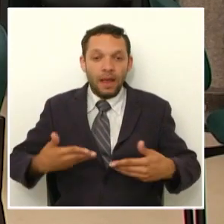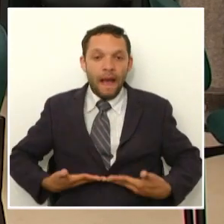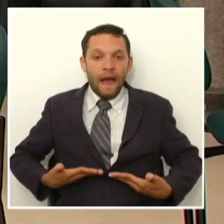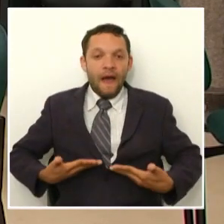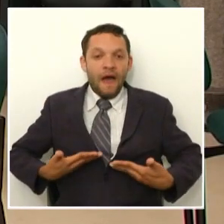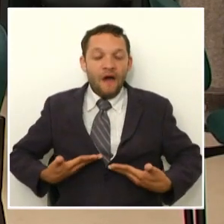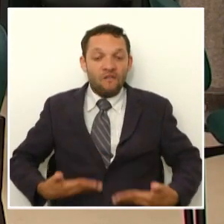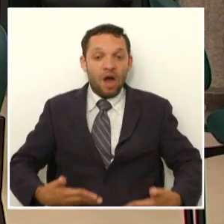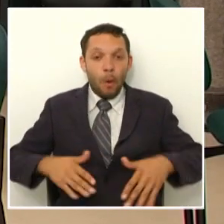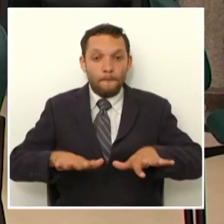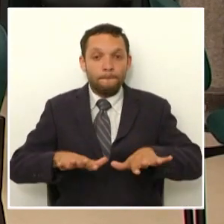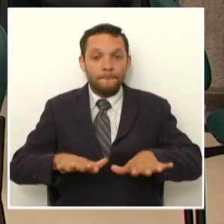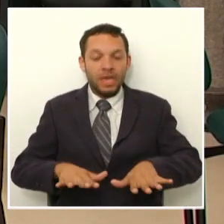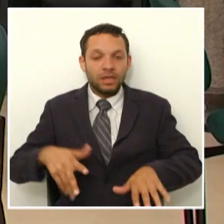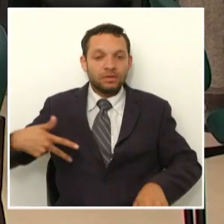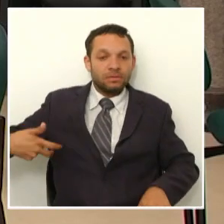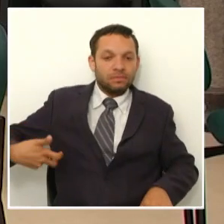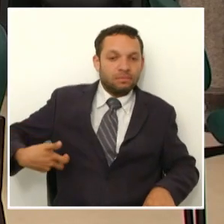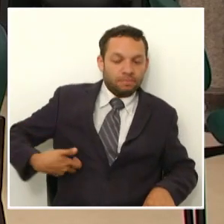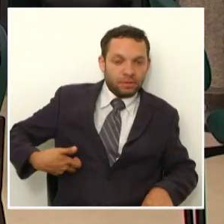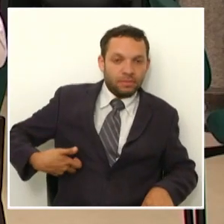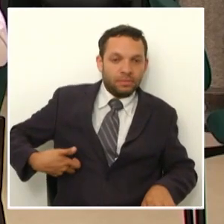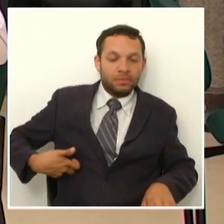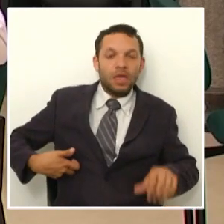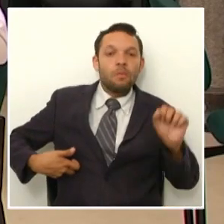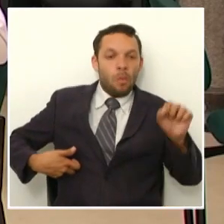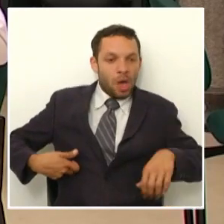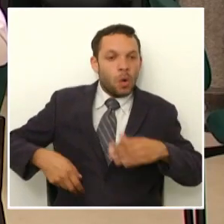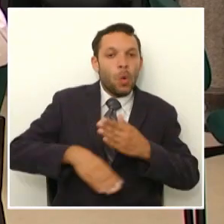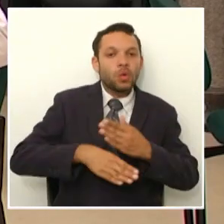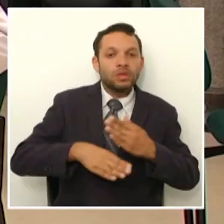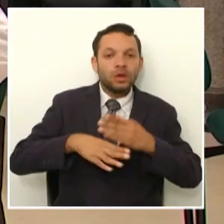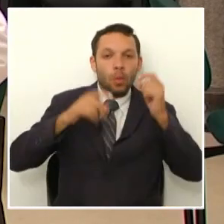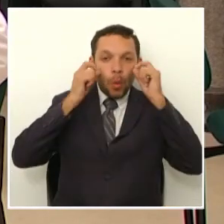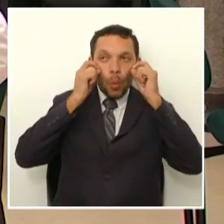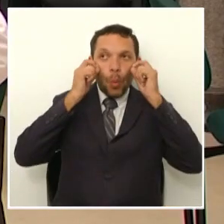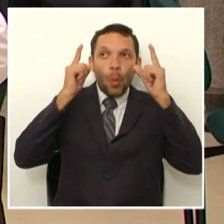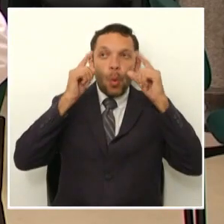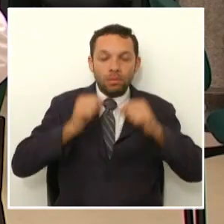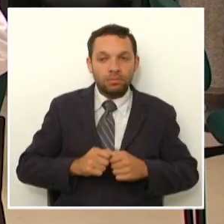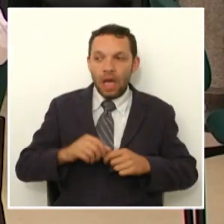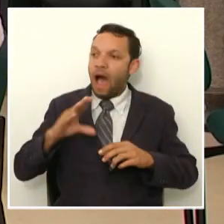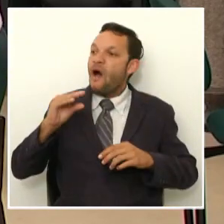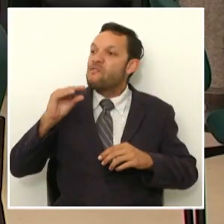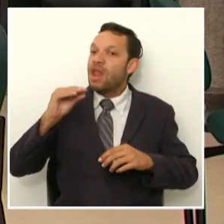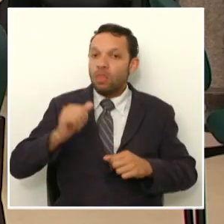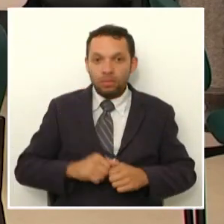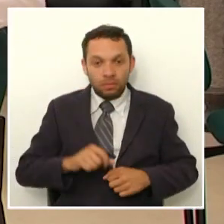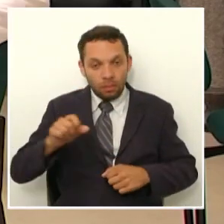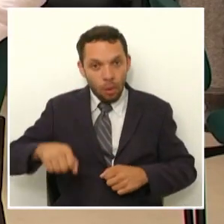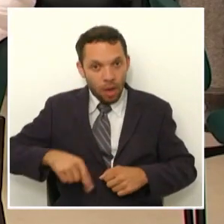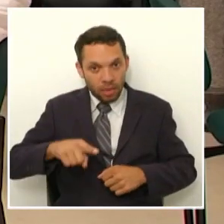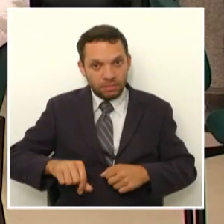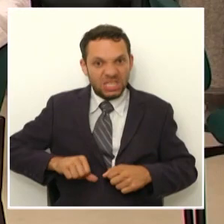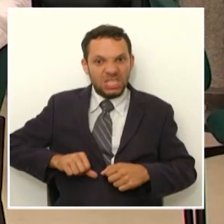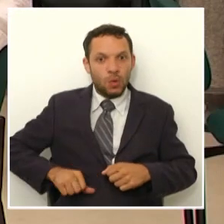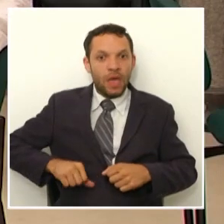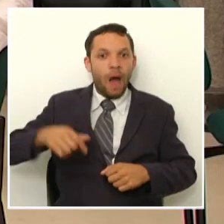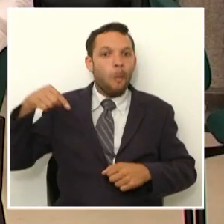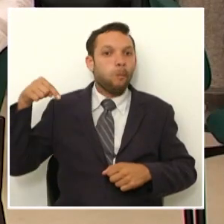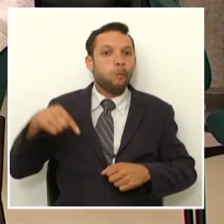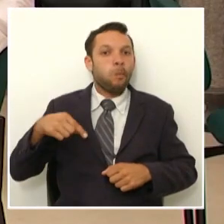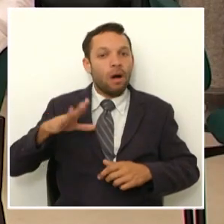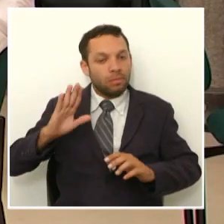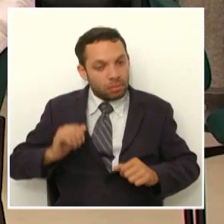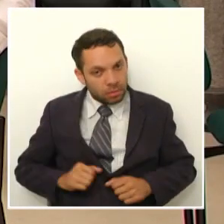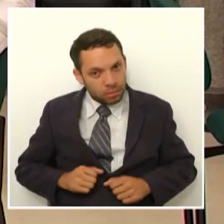le van a colocar una anestesia, como dicen las señoras, del ombligo para abajo. ¿Cómo son todas esas variables que